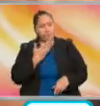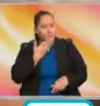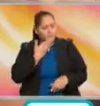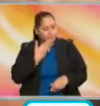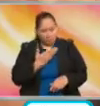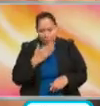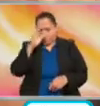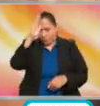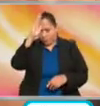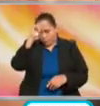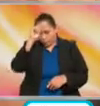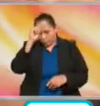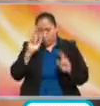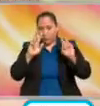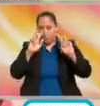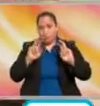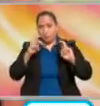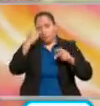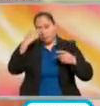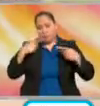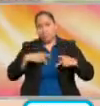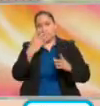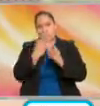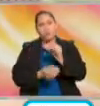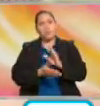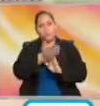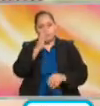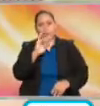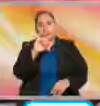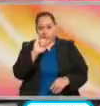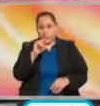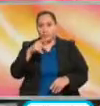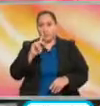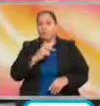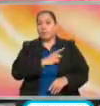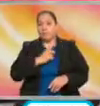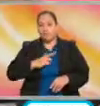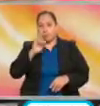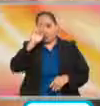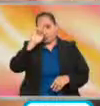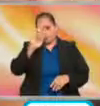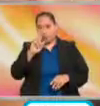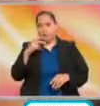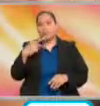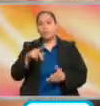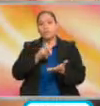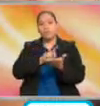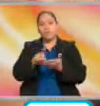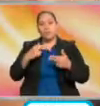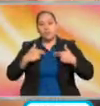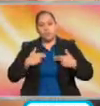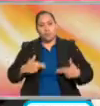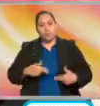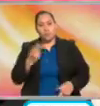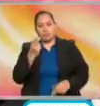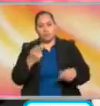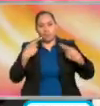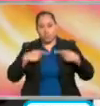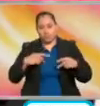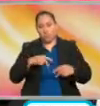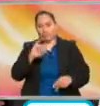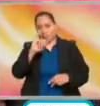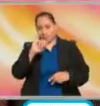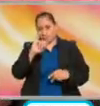apliquen para el tema de migración como quieran, pero al final tienen que respetar precisamente los derechos humanos de estas personas. Así